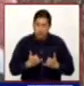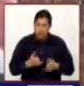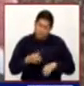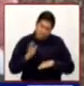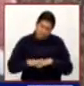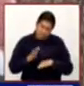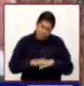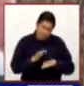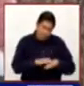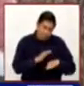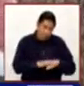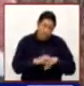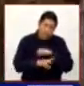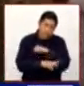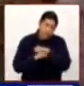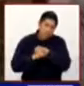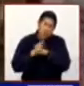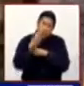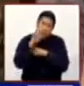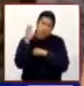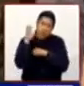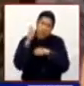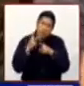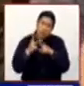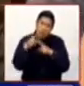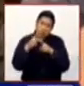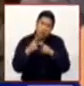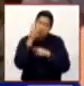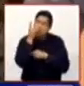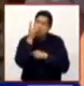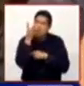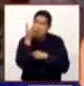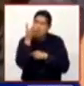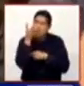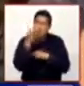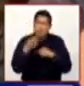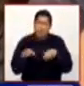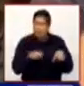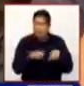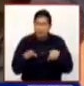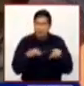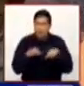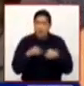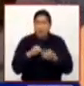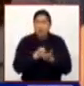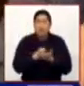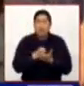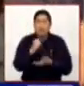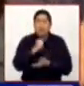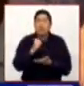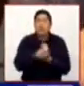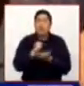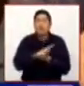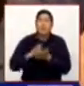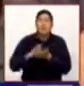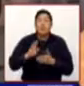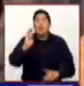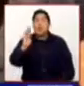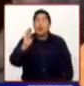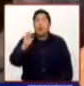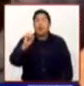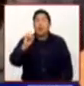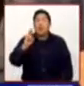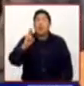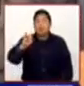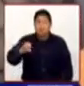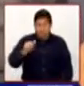están siendo cautelados por robar 800 kilos de droga en el operativo que se realizó en San Borja, en el departamento del Beni. Aunque